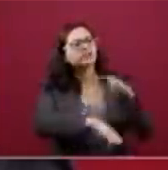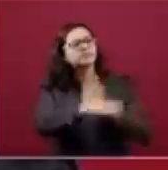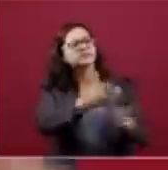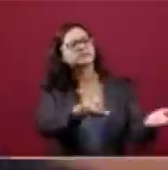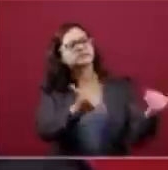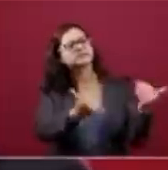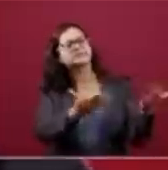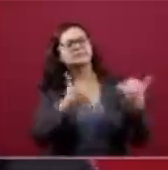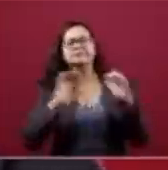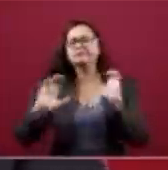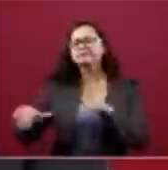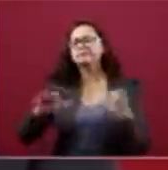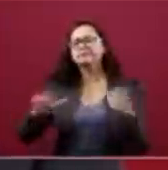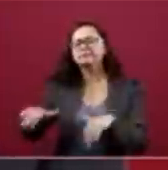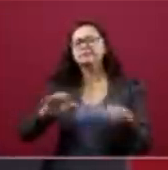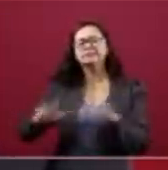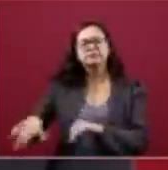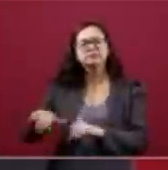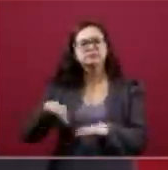Existían las